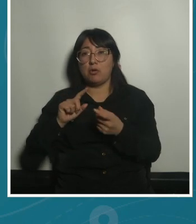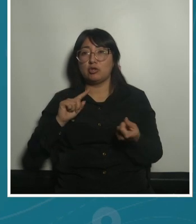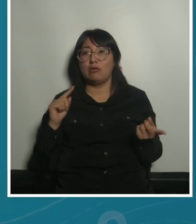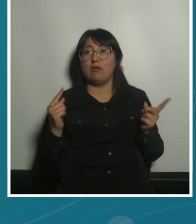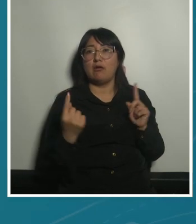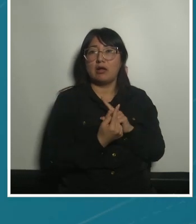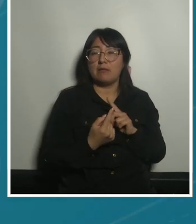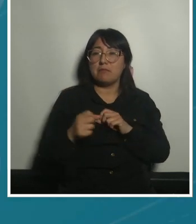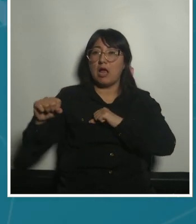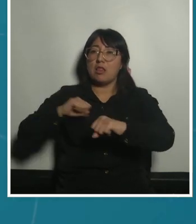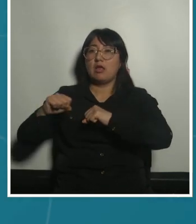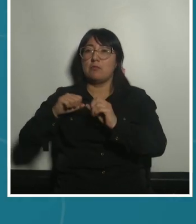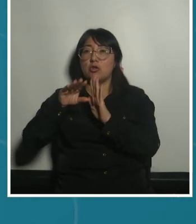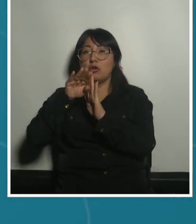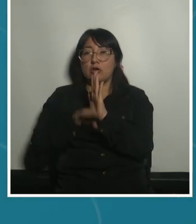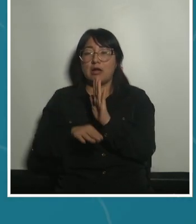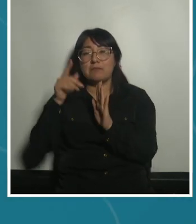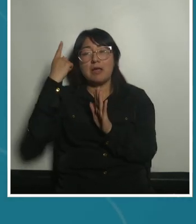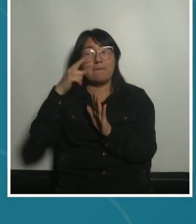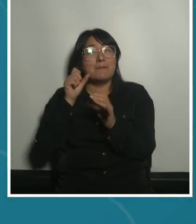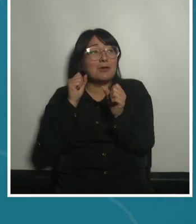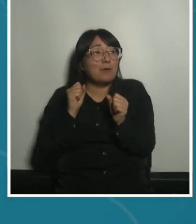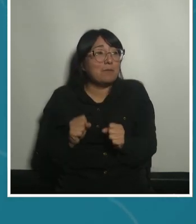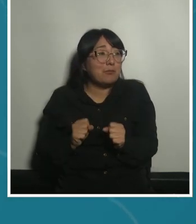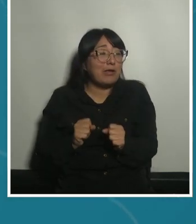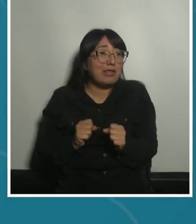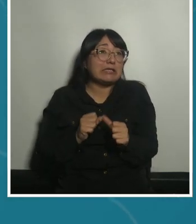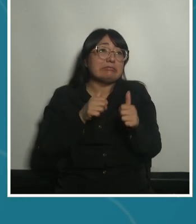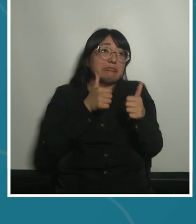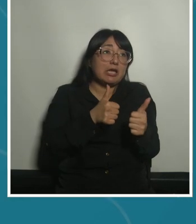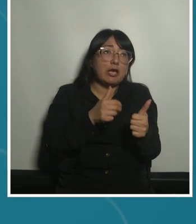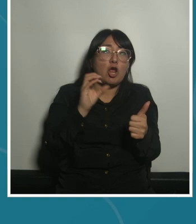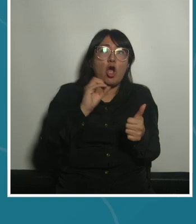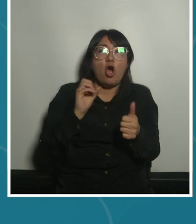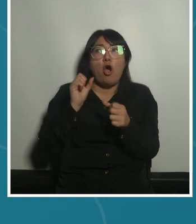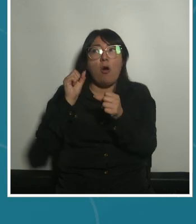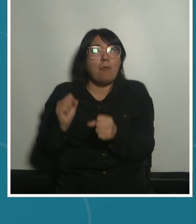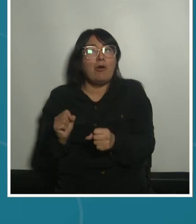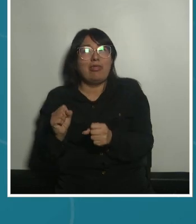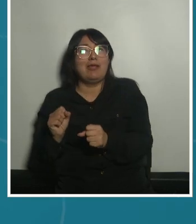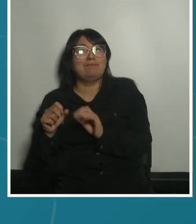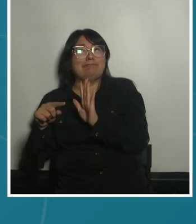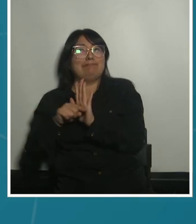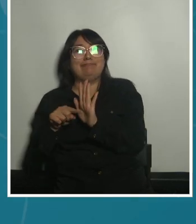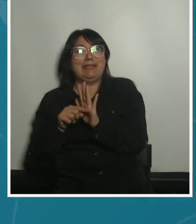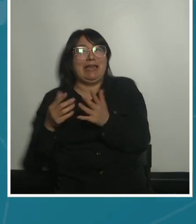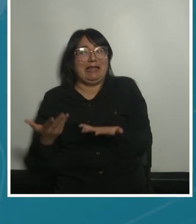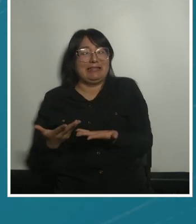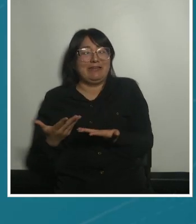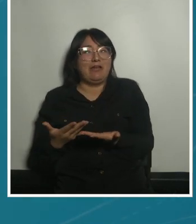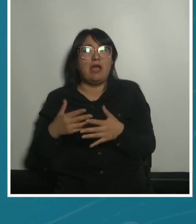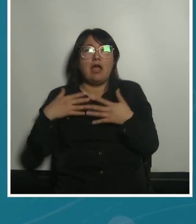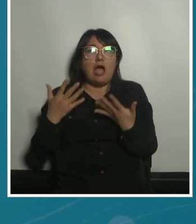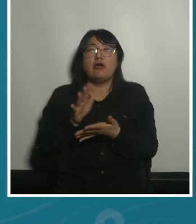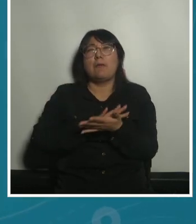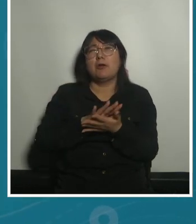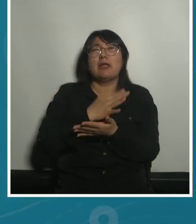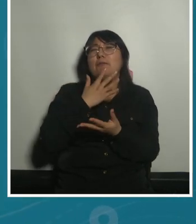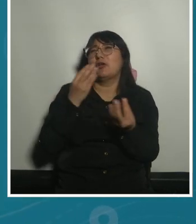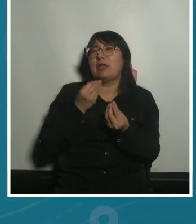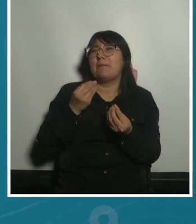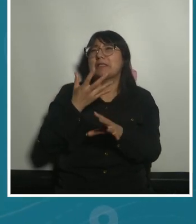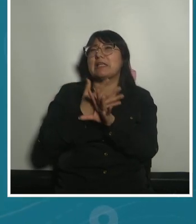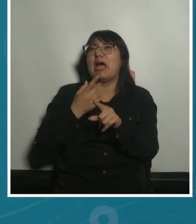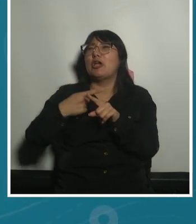lo disminuye, pero puede ser efectivo, pero no puede ser efectivo. Y si tenemos nuevamente otro 8.8, ya